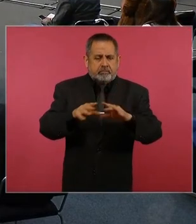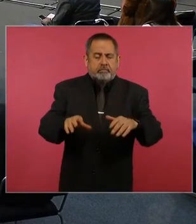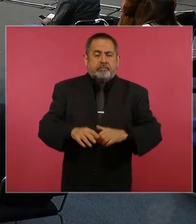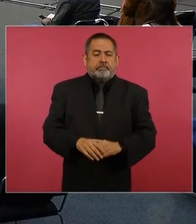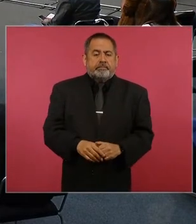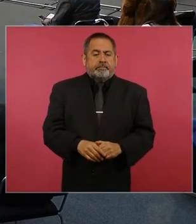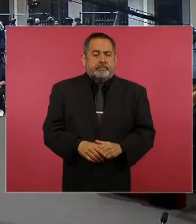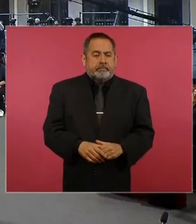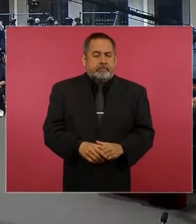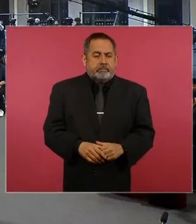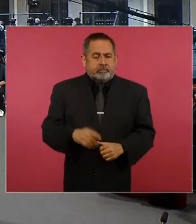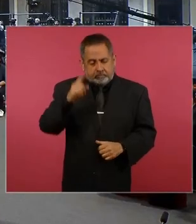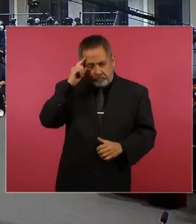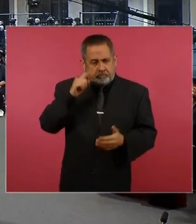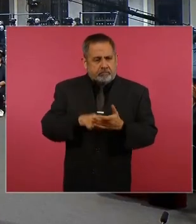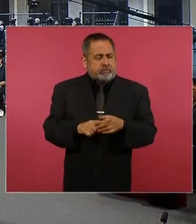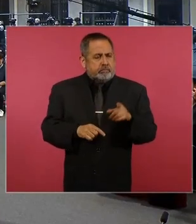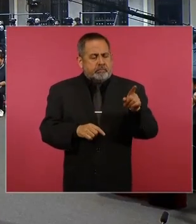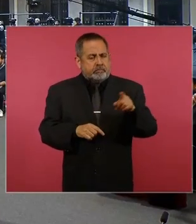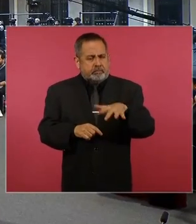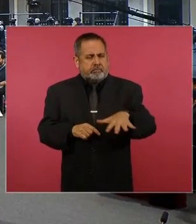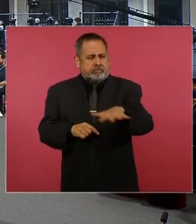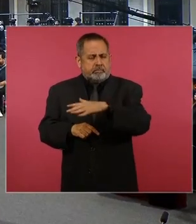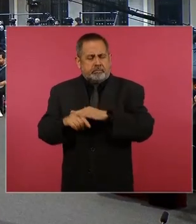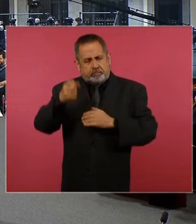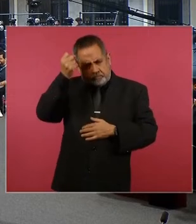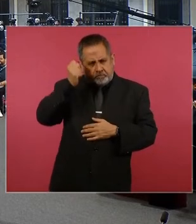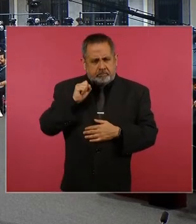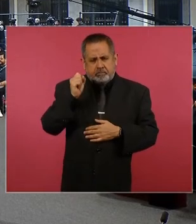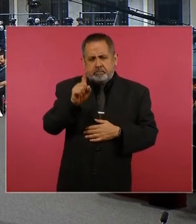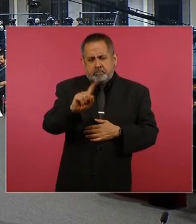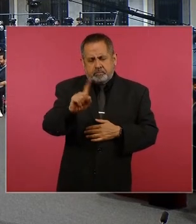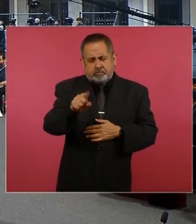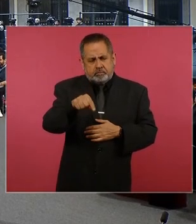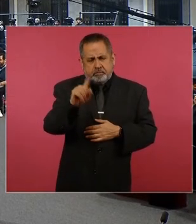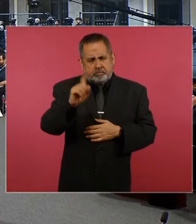No, yo creo que allá en Sinaloa no.